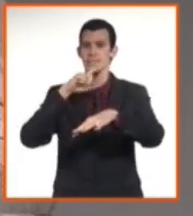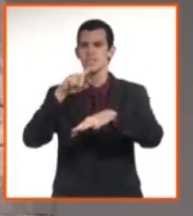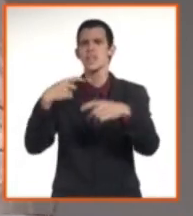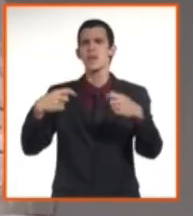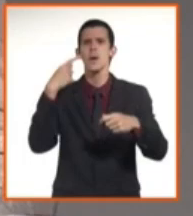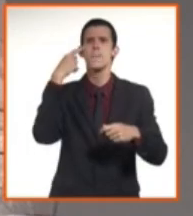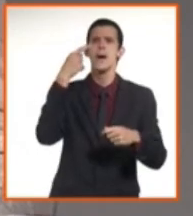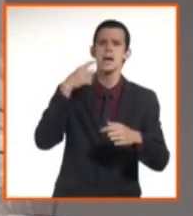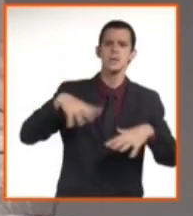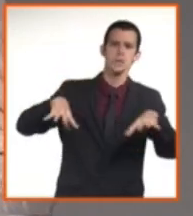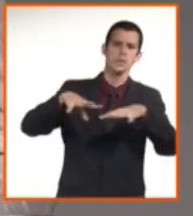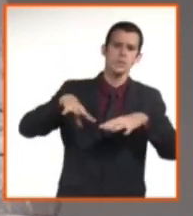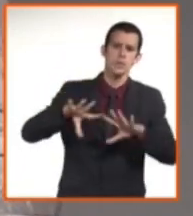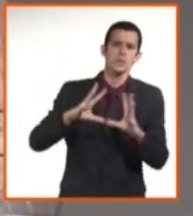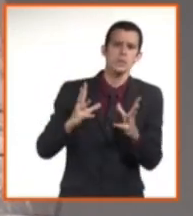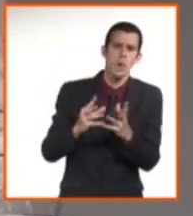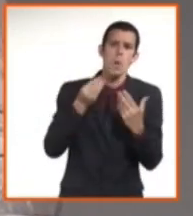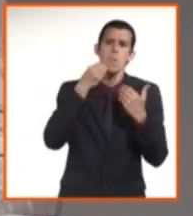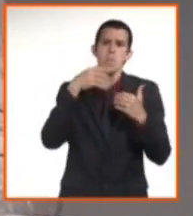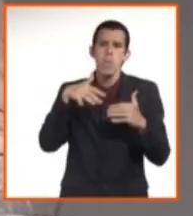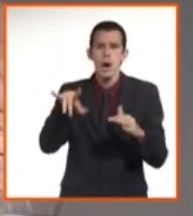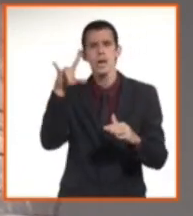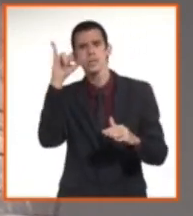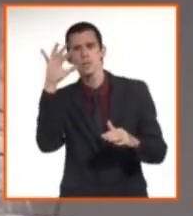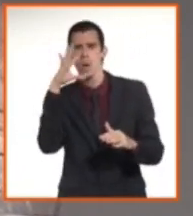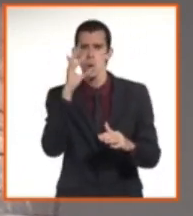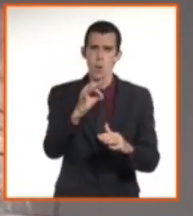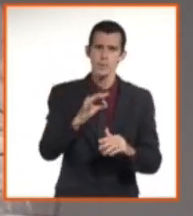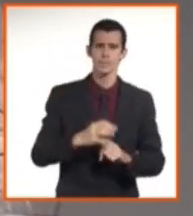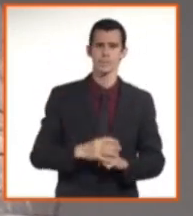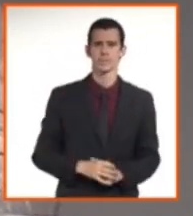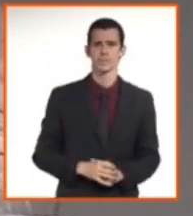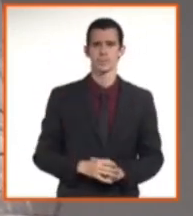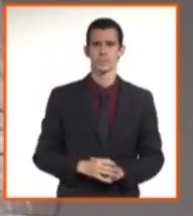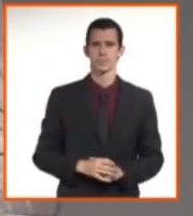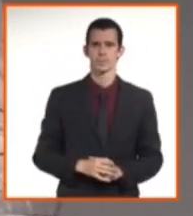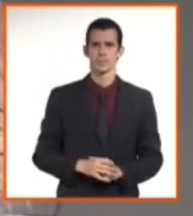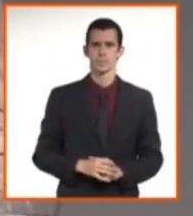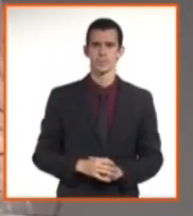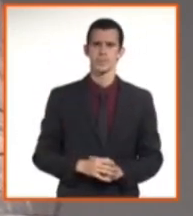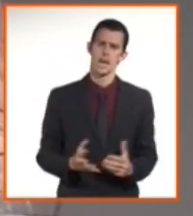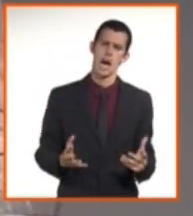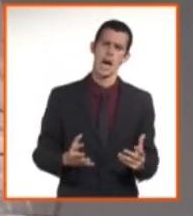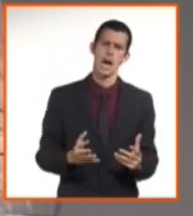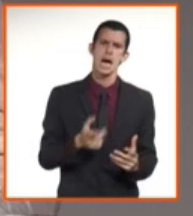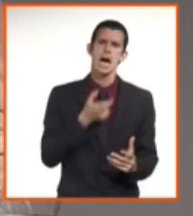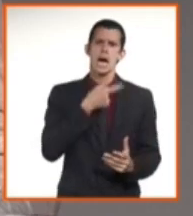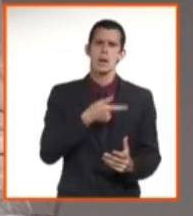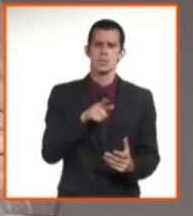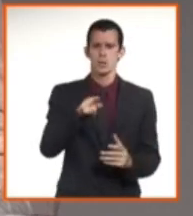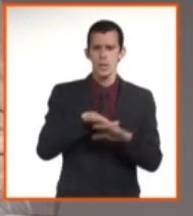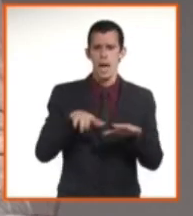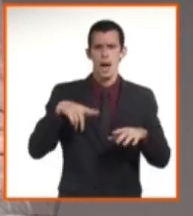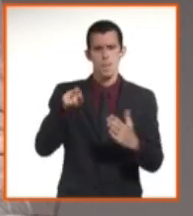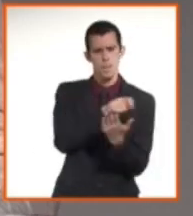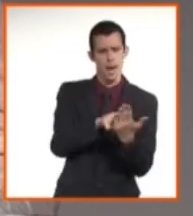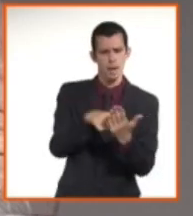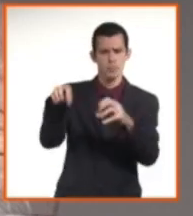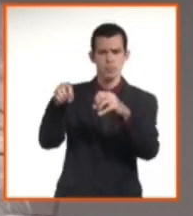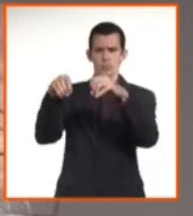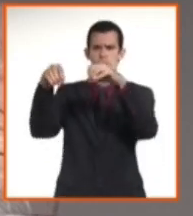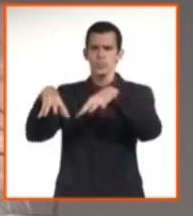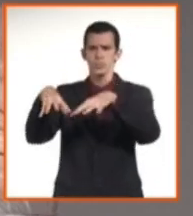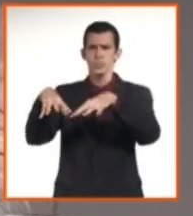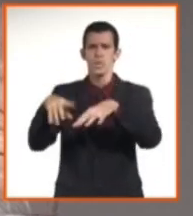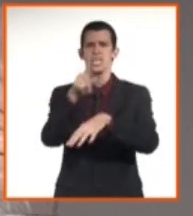un nivel de coincidencia en las cargas. Pero nunca esa coincidencia es de un 100%. ¿Qué pasa cuando entonces el circuito está